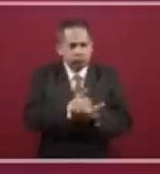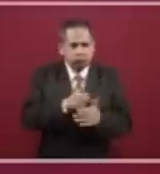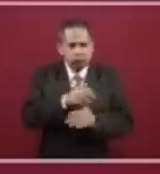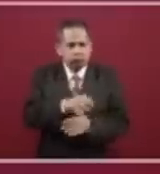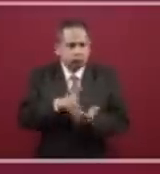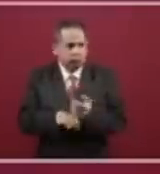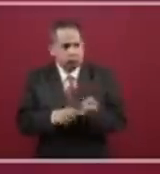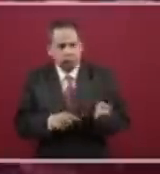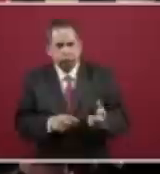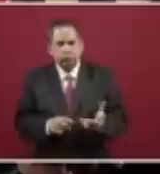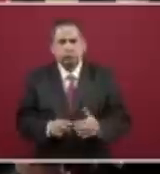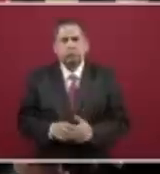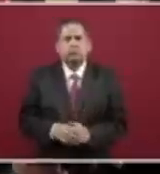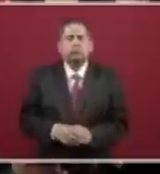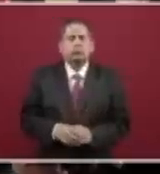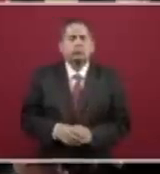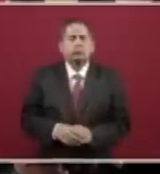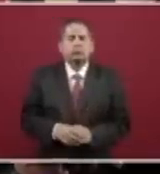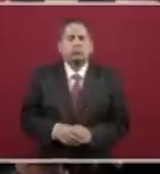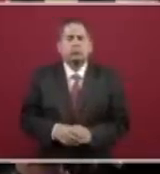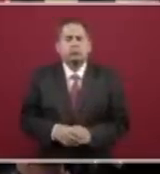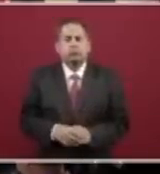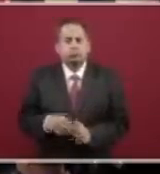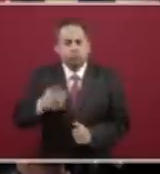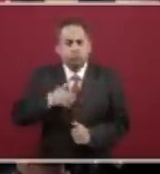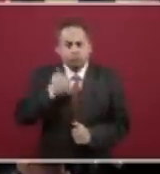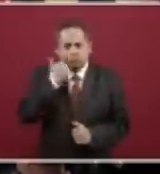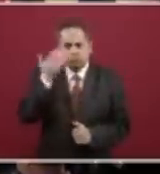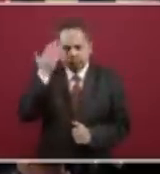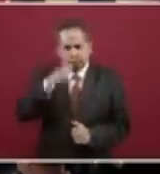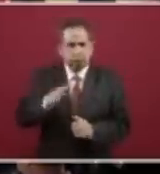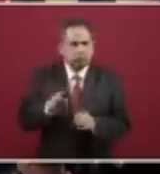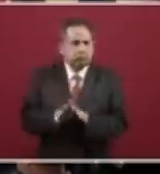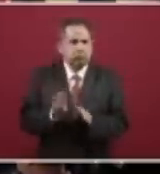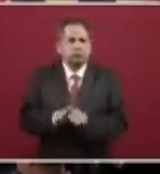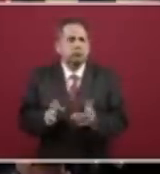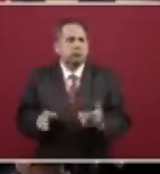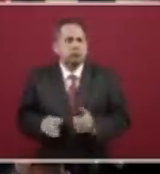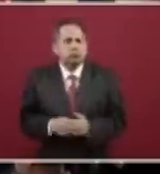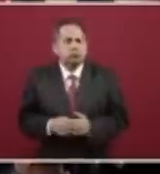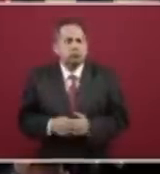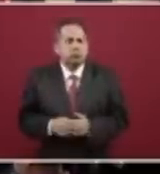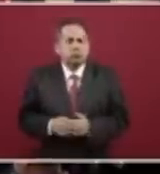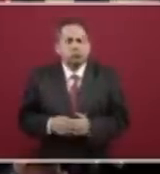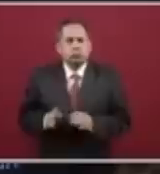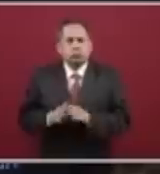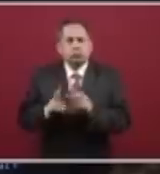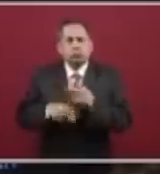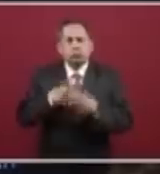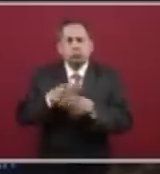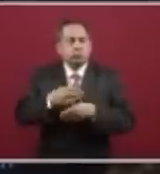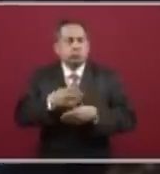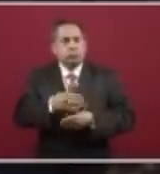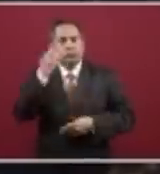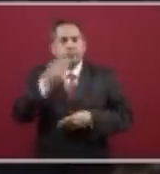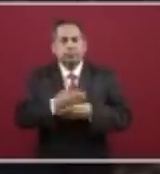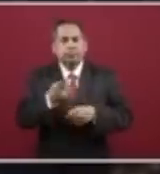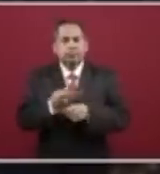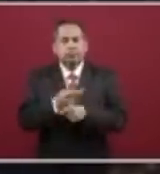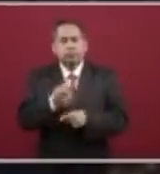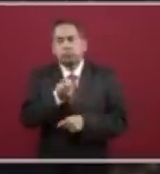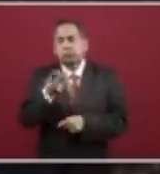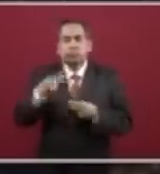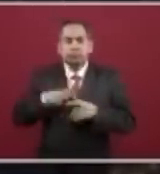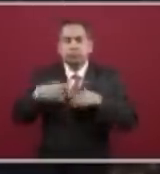caso nos gustaría saber cómo y cuándo y cómo se va a actuar con la toma de casetas en el país ya que